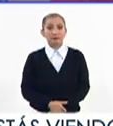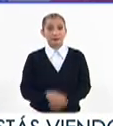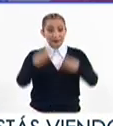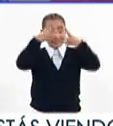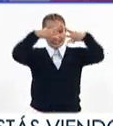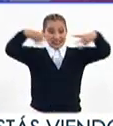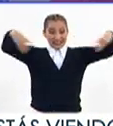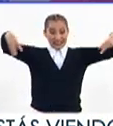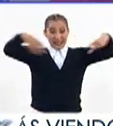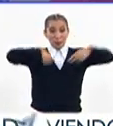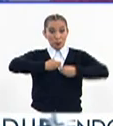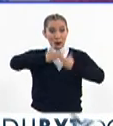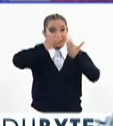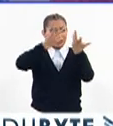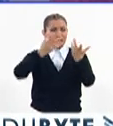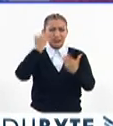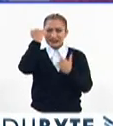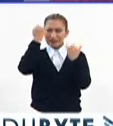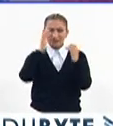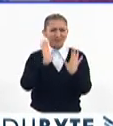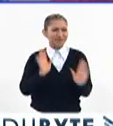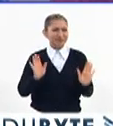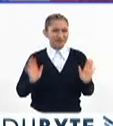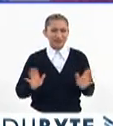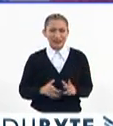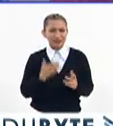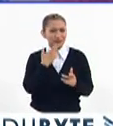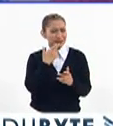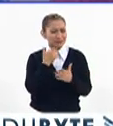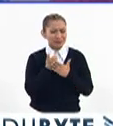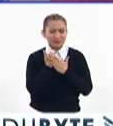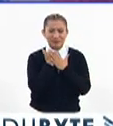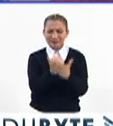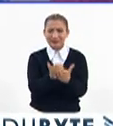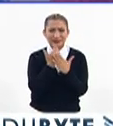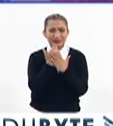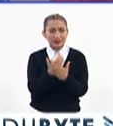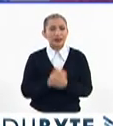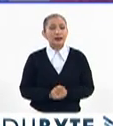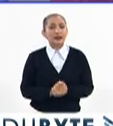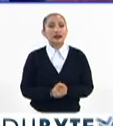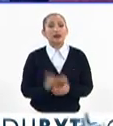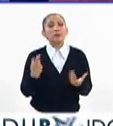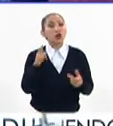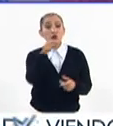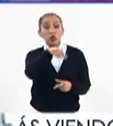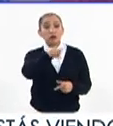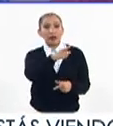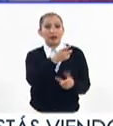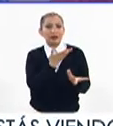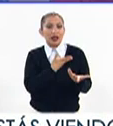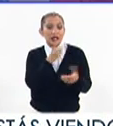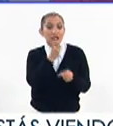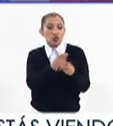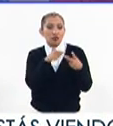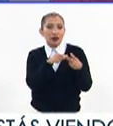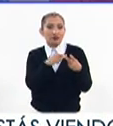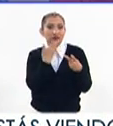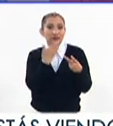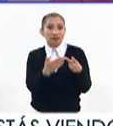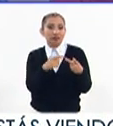Los tendederos de poesía son un invento maravilloso, funcionan maravillosamente, pero para ustedes tendrían una segunda